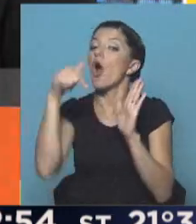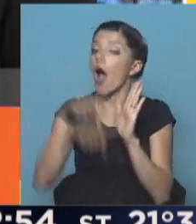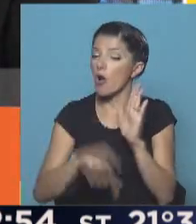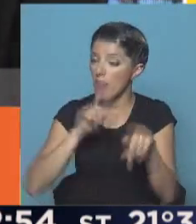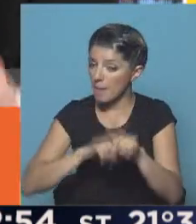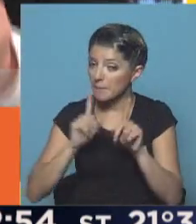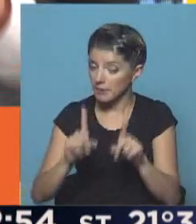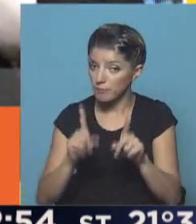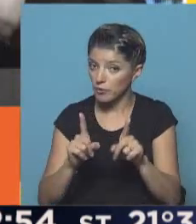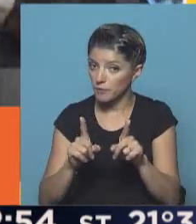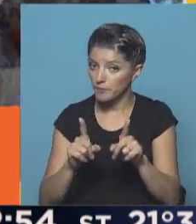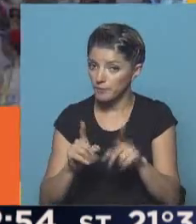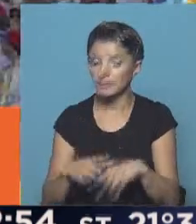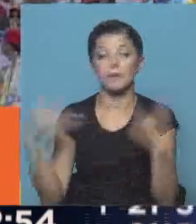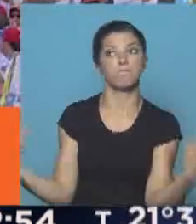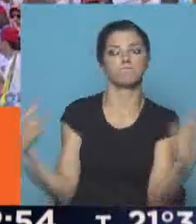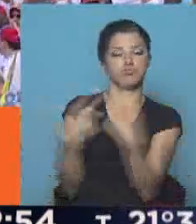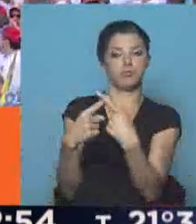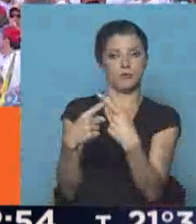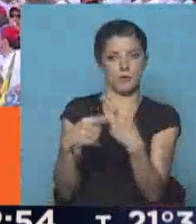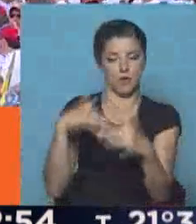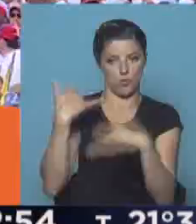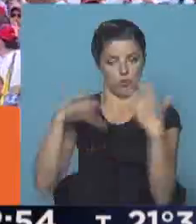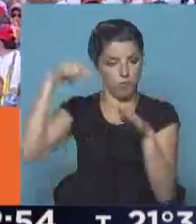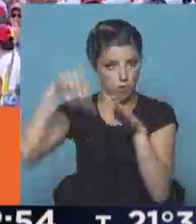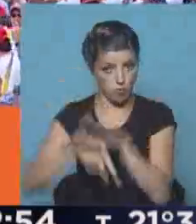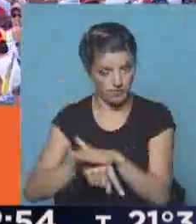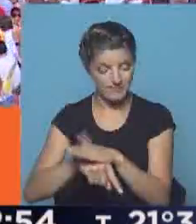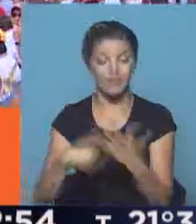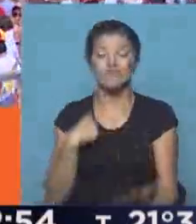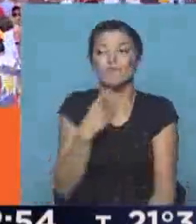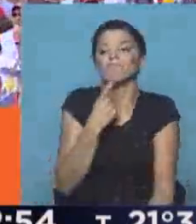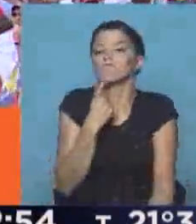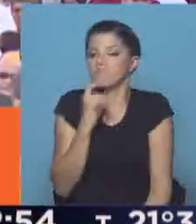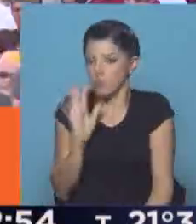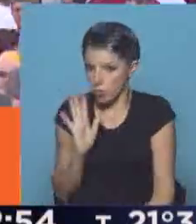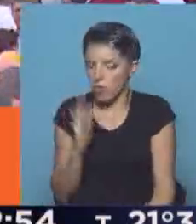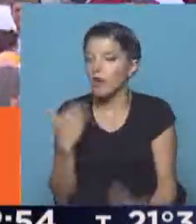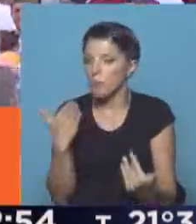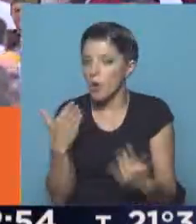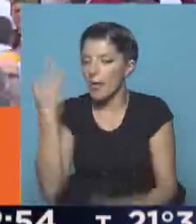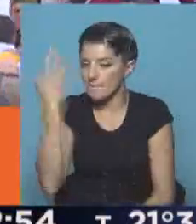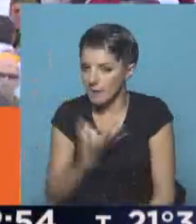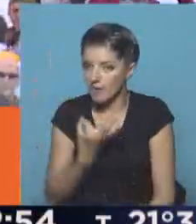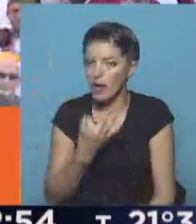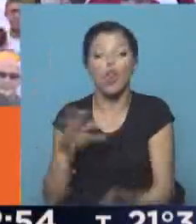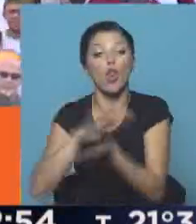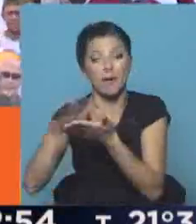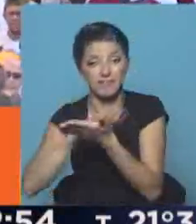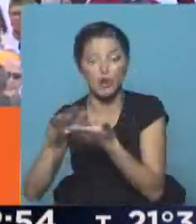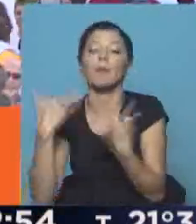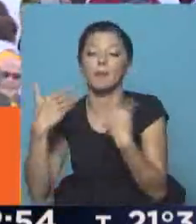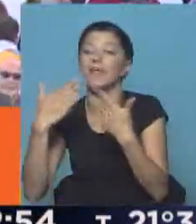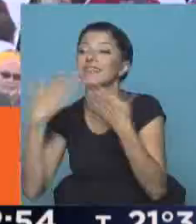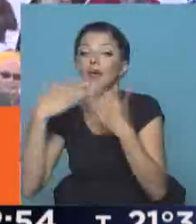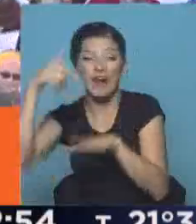escalada de la confrontación política tan grande que inclusive yo dudo que se puedan establecer las premisas básicas para un diálogo en lo